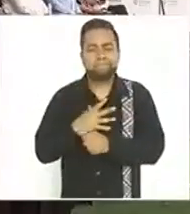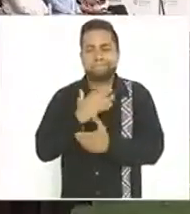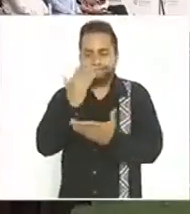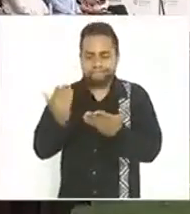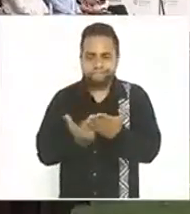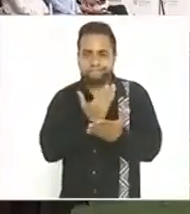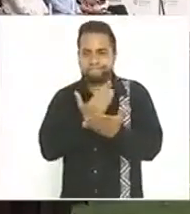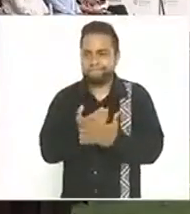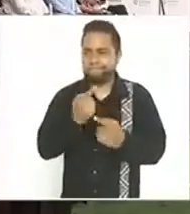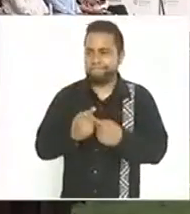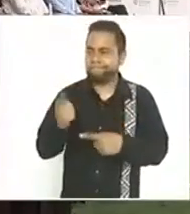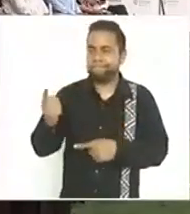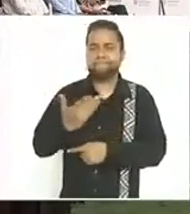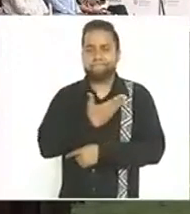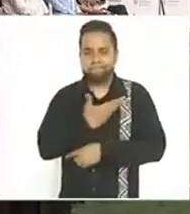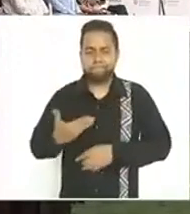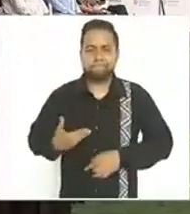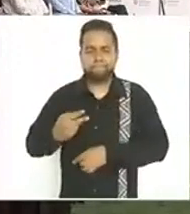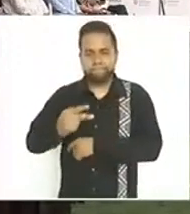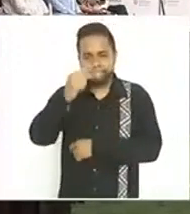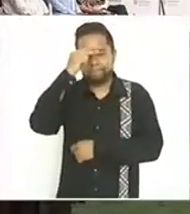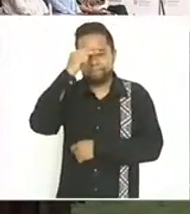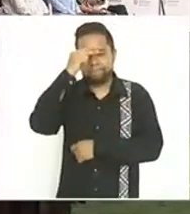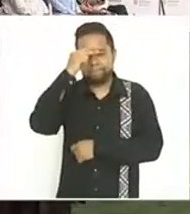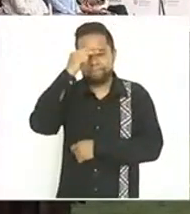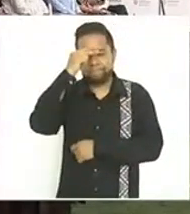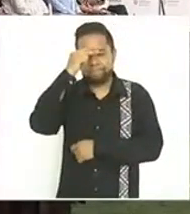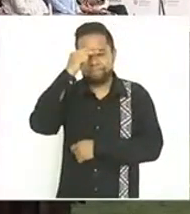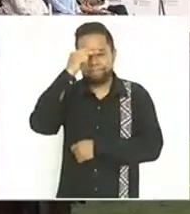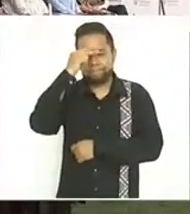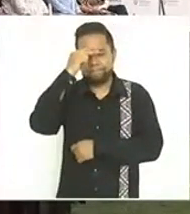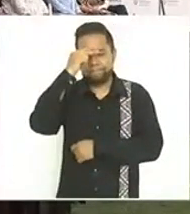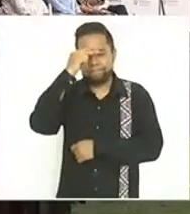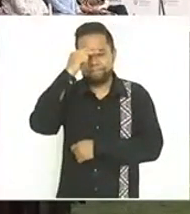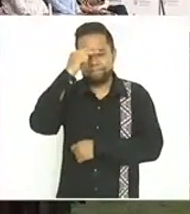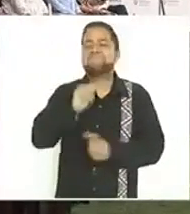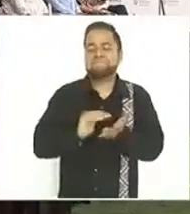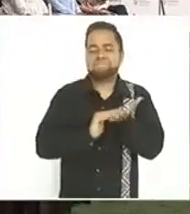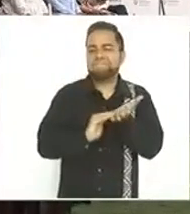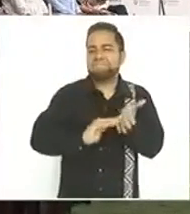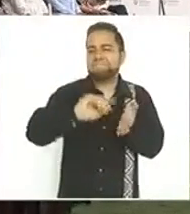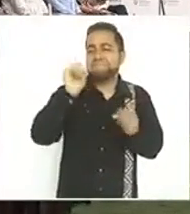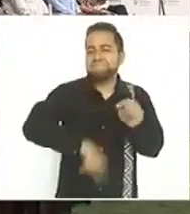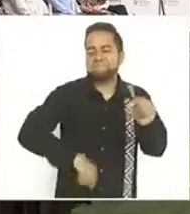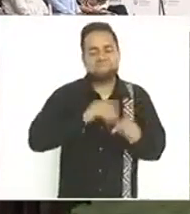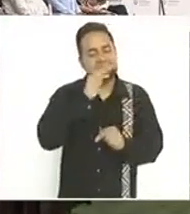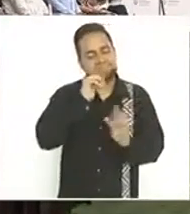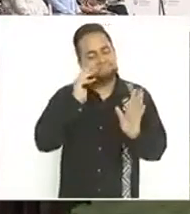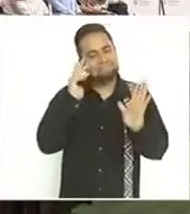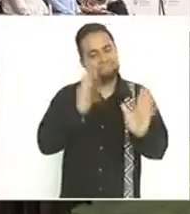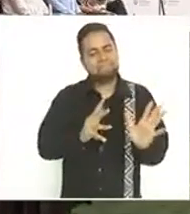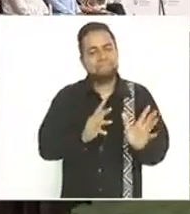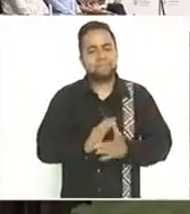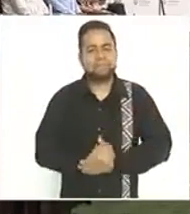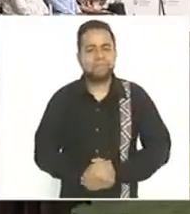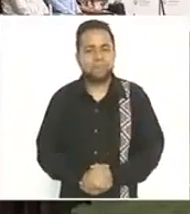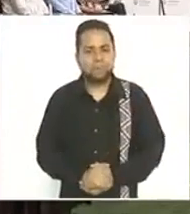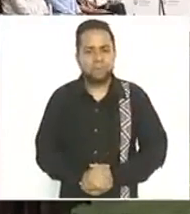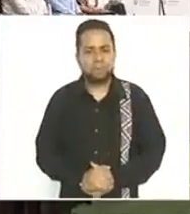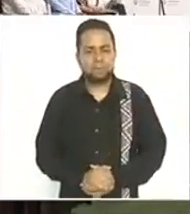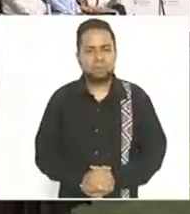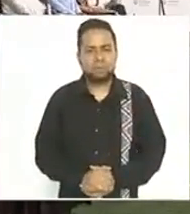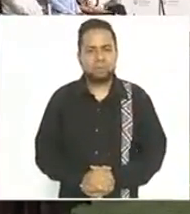iniciativa del presidente de la República y ya jamás nadie podrá quitárselos.